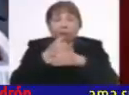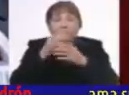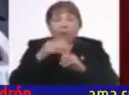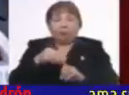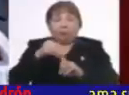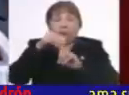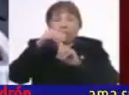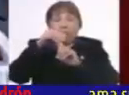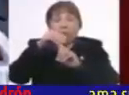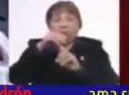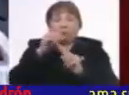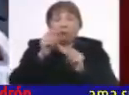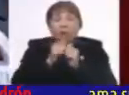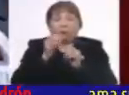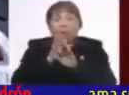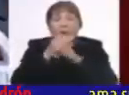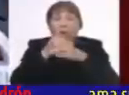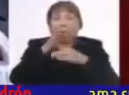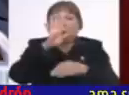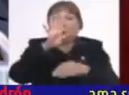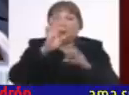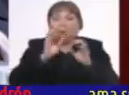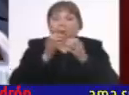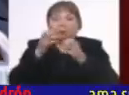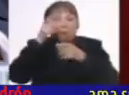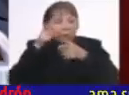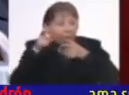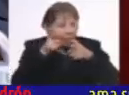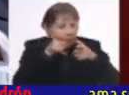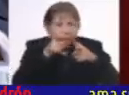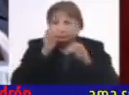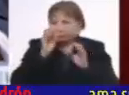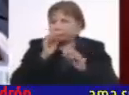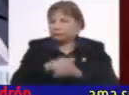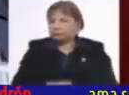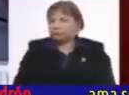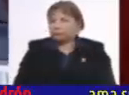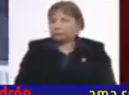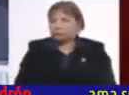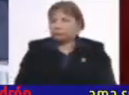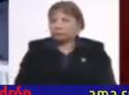especial conformado por cuatro componentes de inteligencia abrió ya